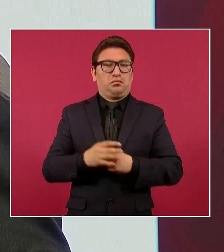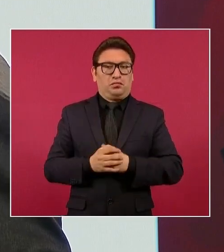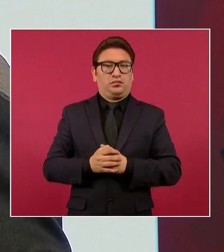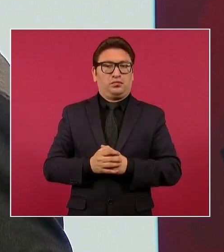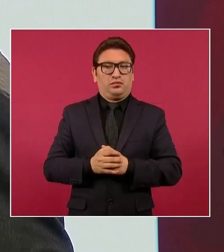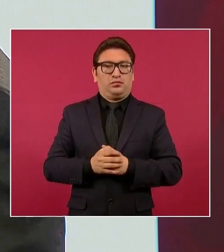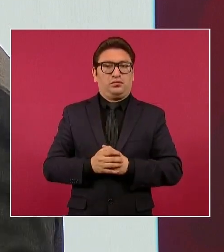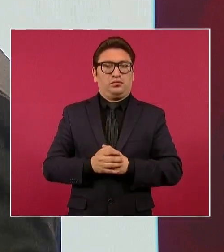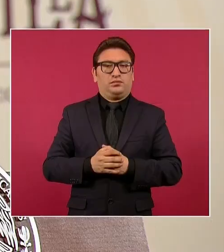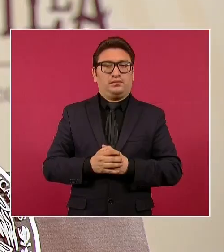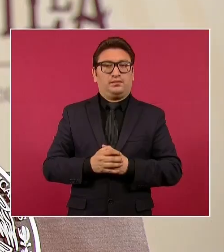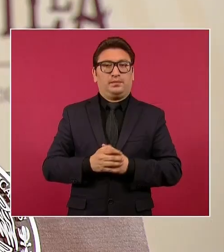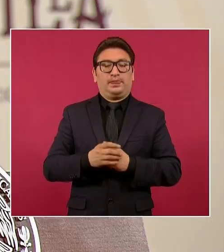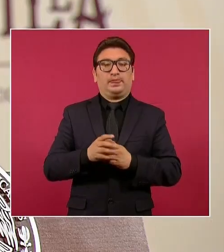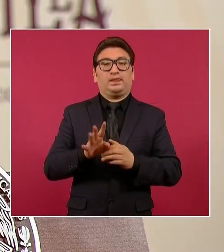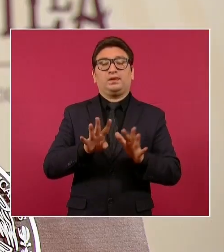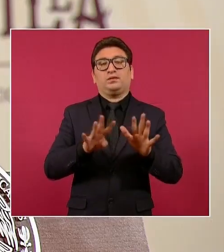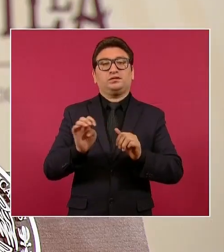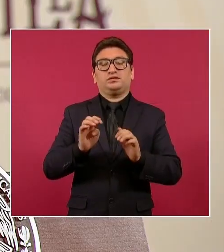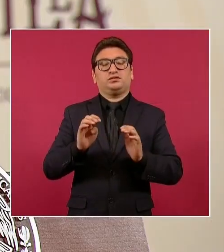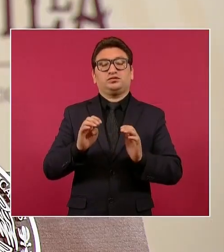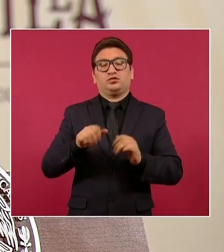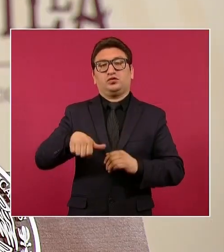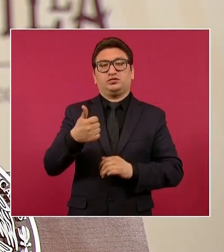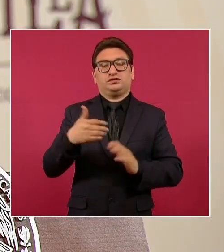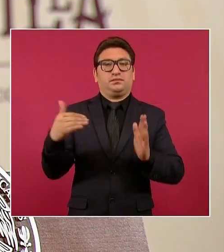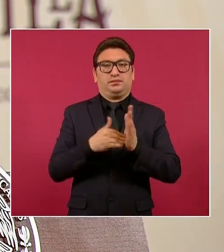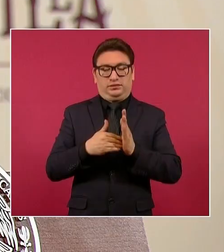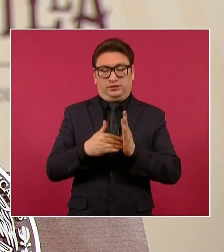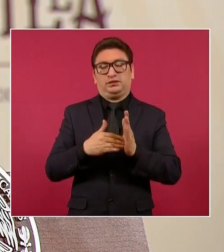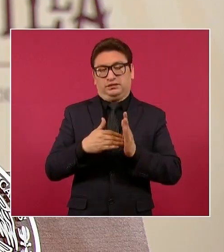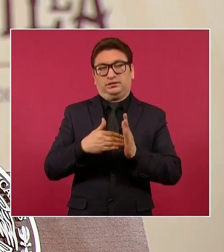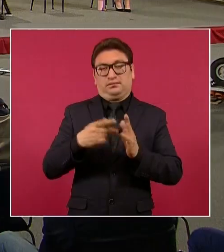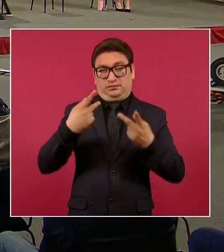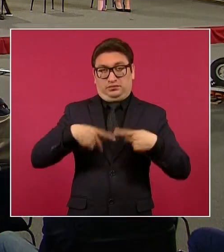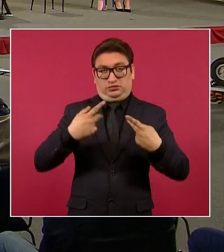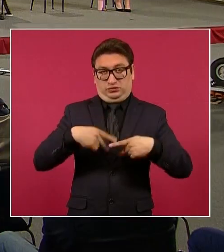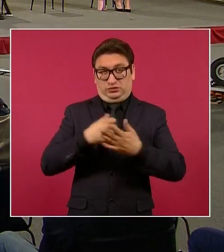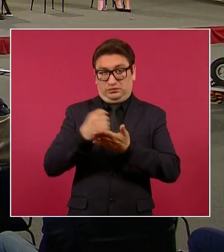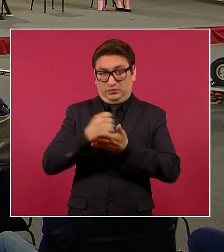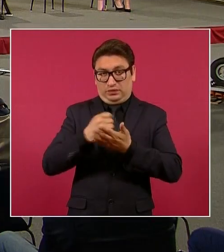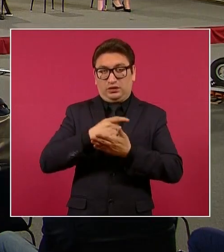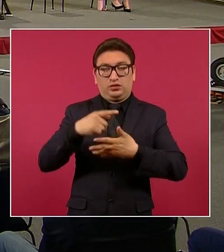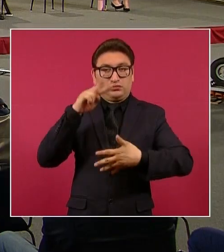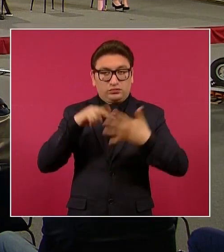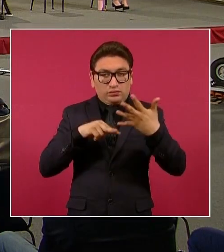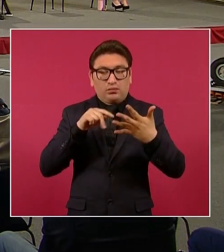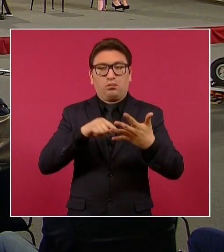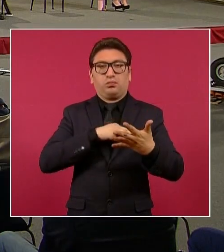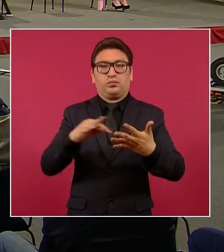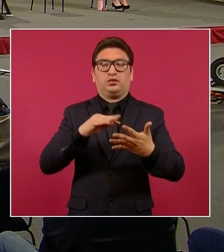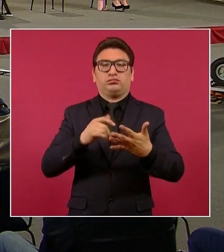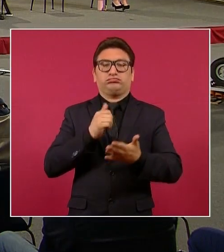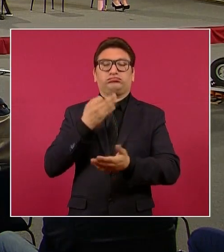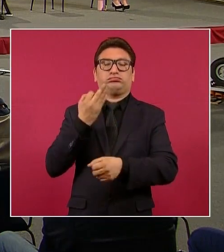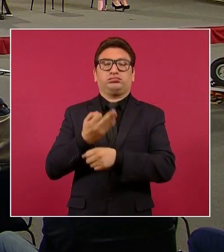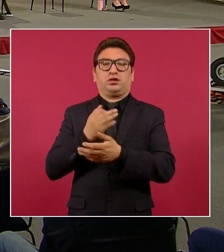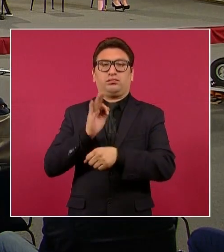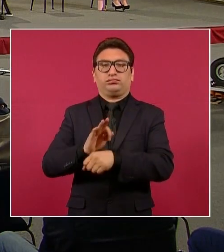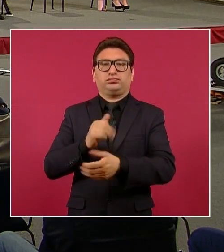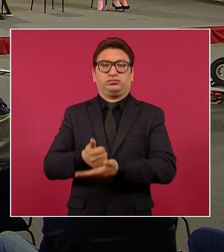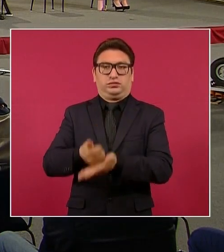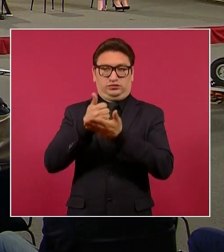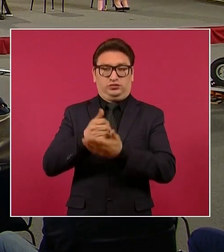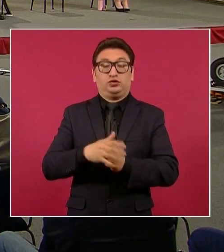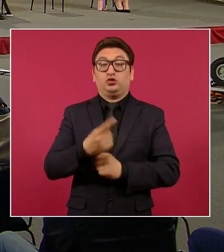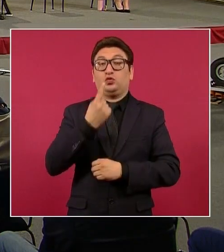que todos los 911.000 acreditados lo puedan ver en su estado de cuenta. La siguiente, por favor. Una cosa muy